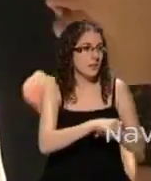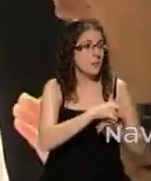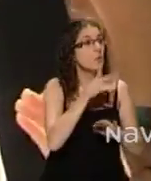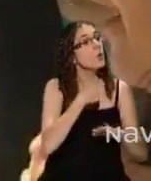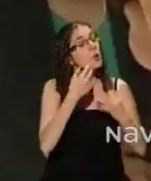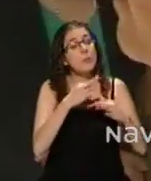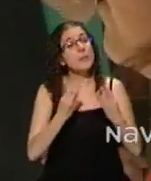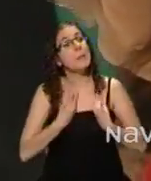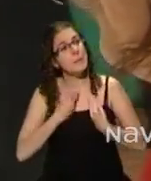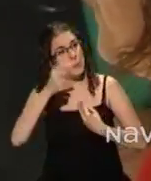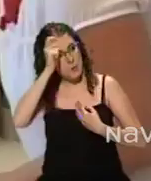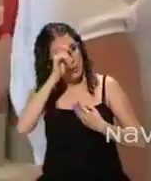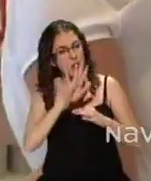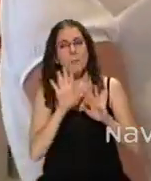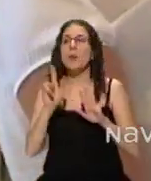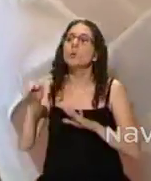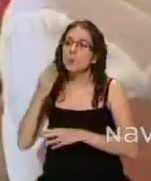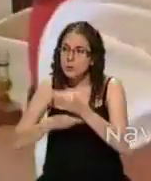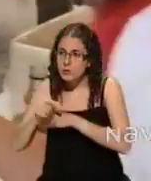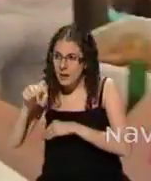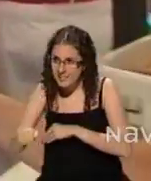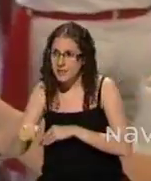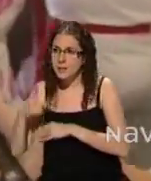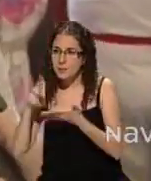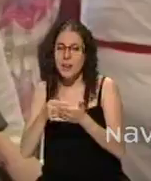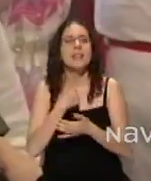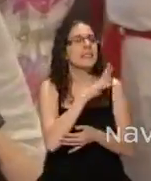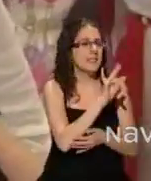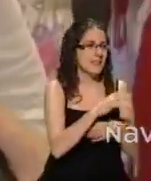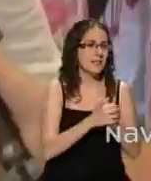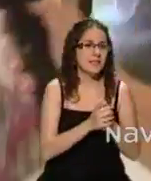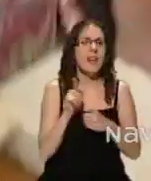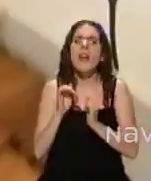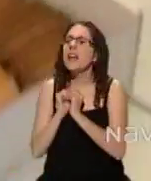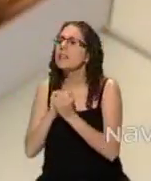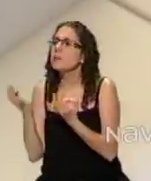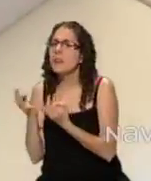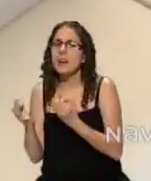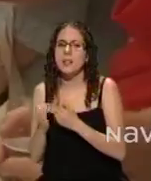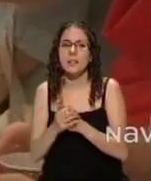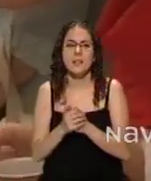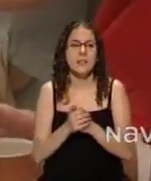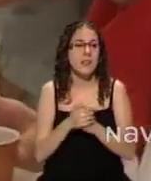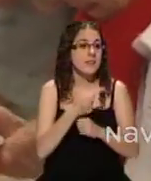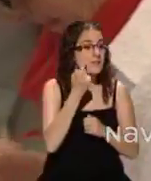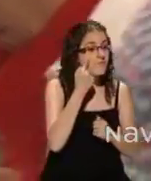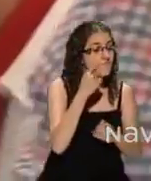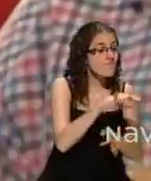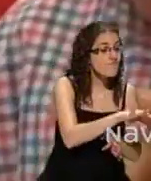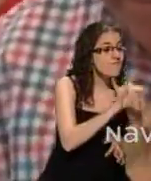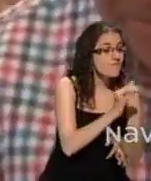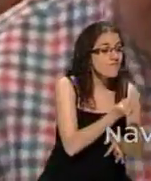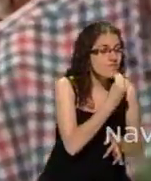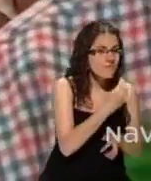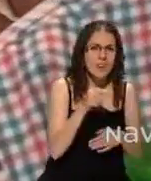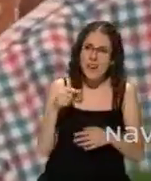es usted de Viana? Soy de Viana. ¿Qué están ustedes esperando? A coger la pastical. Esto es tradición en Viana. Toda la vida. Sí.